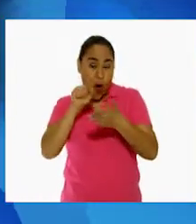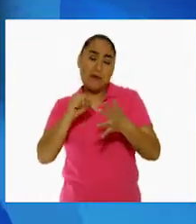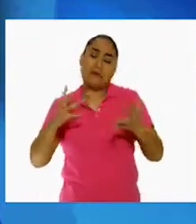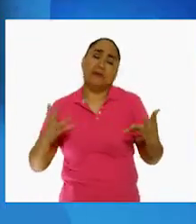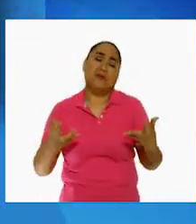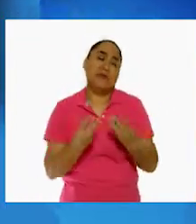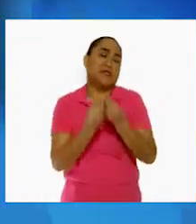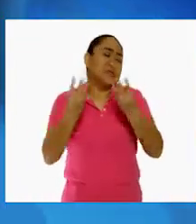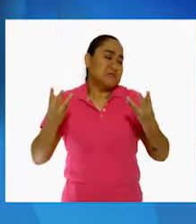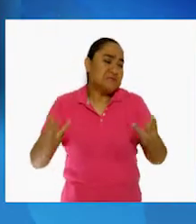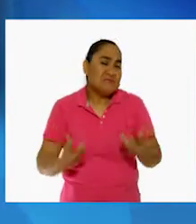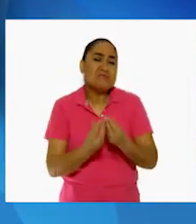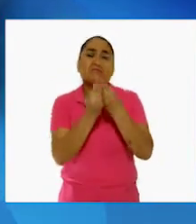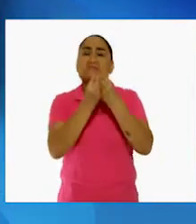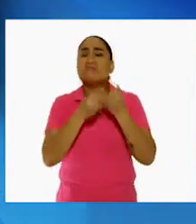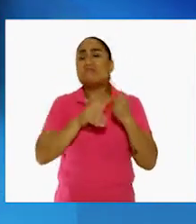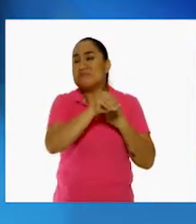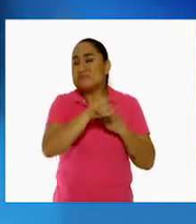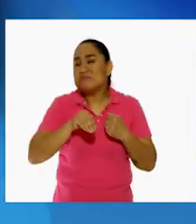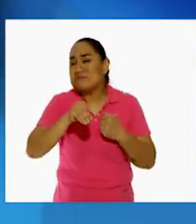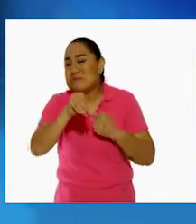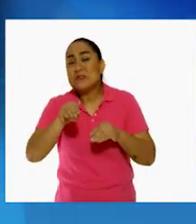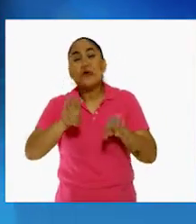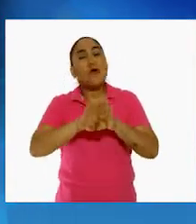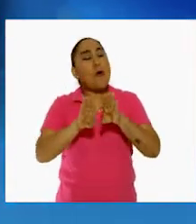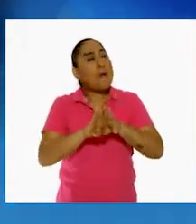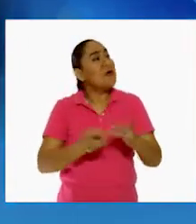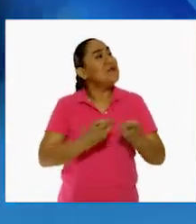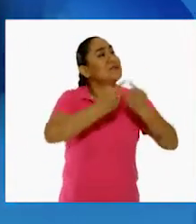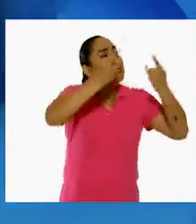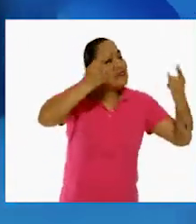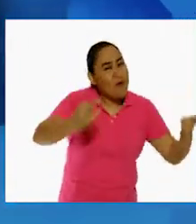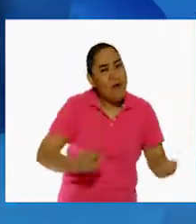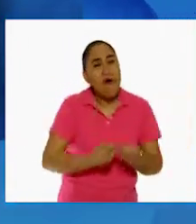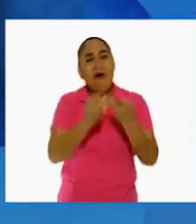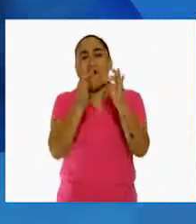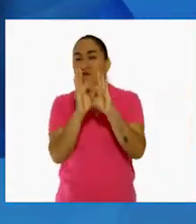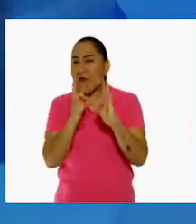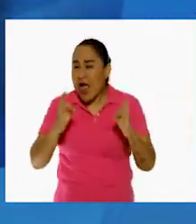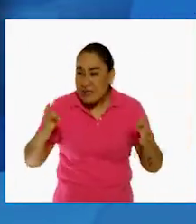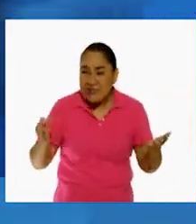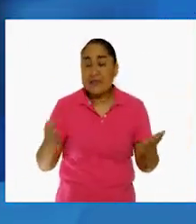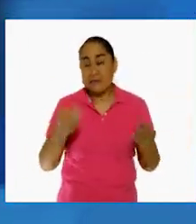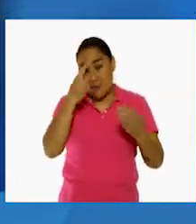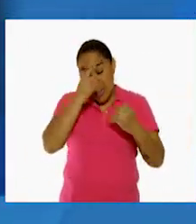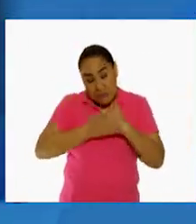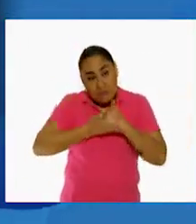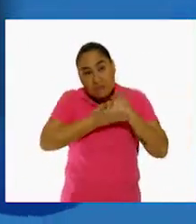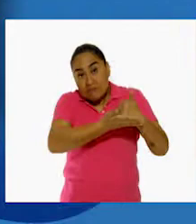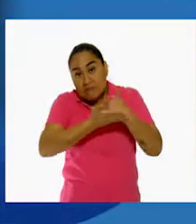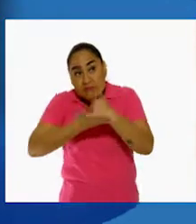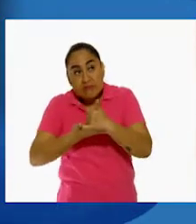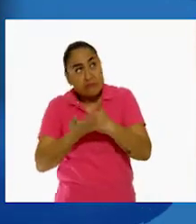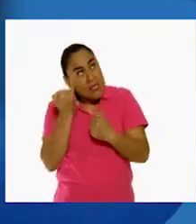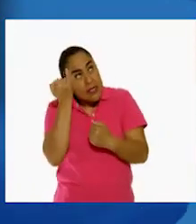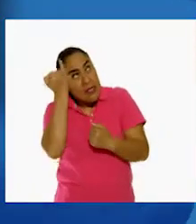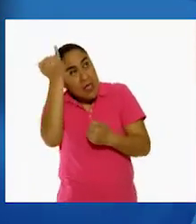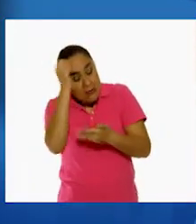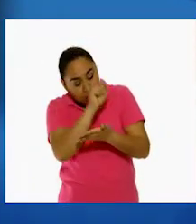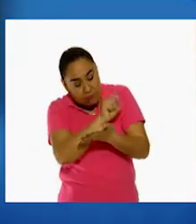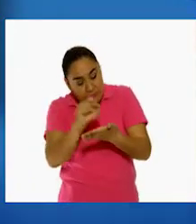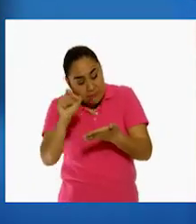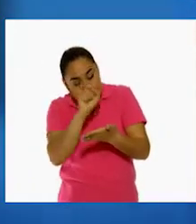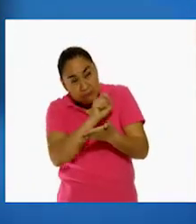andan juntos por la vida, contando historias, frases y ayudando a escribir ideas a